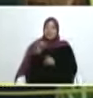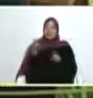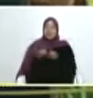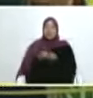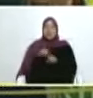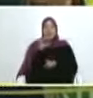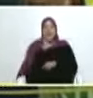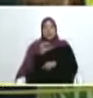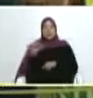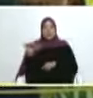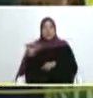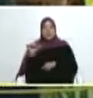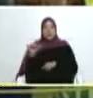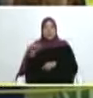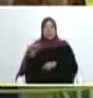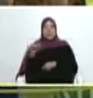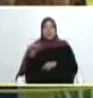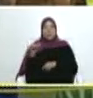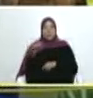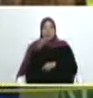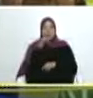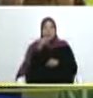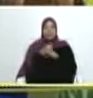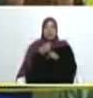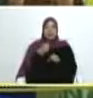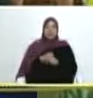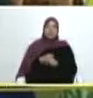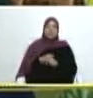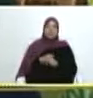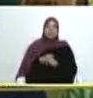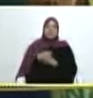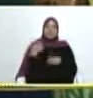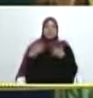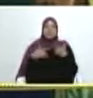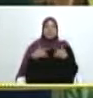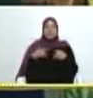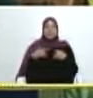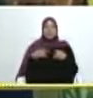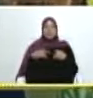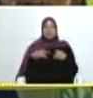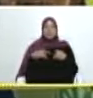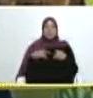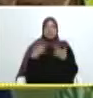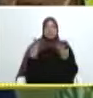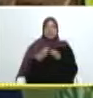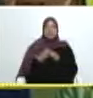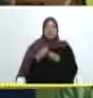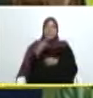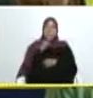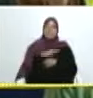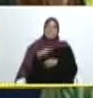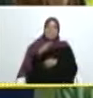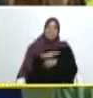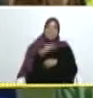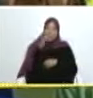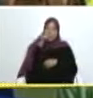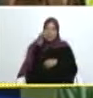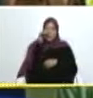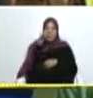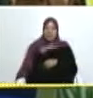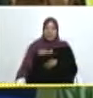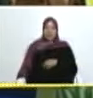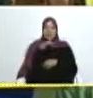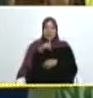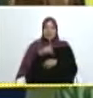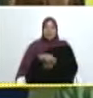semana. Yo me sorprendía cuando, por ejemplo, nos decían, bueno, vamos a lanzar el plan junto con el ministro Araguayán de la escuela en dos